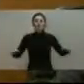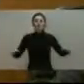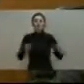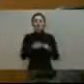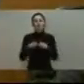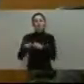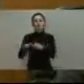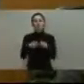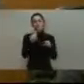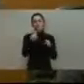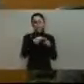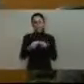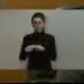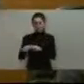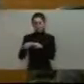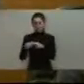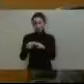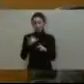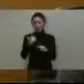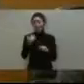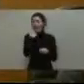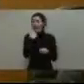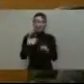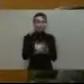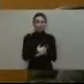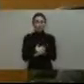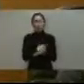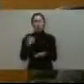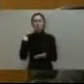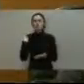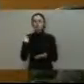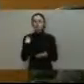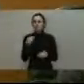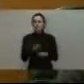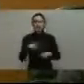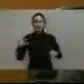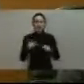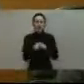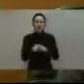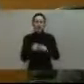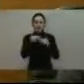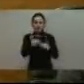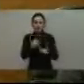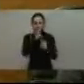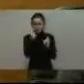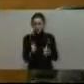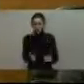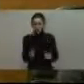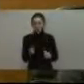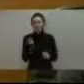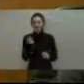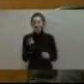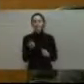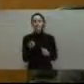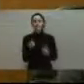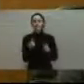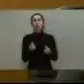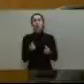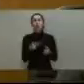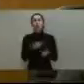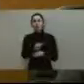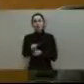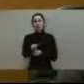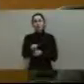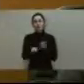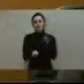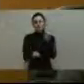grupos parlamentarios, o casi todos. Para evitar esta prórroga, ustedes solo contemplaban, en el apartado de inversiones